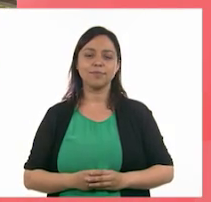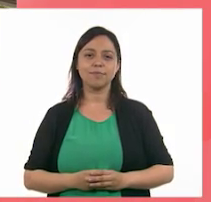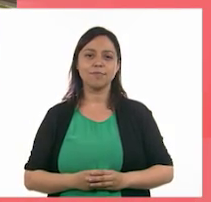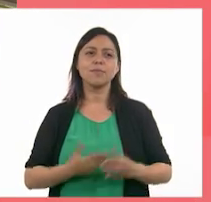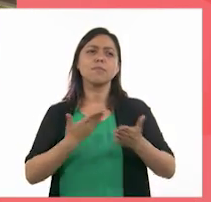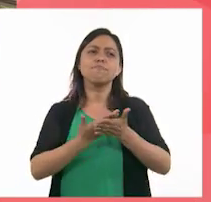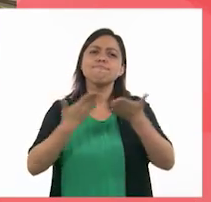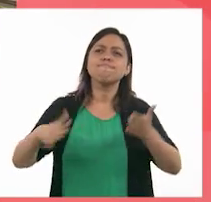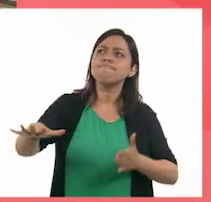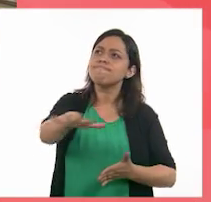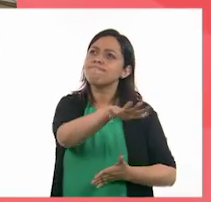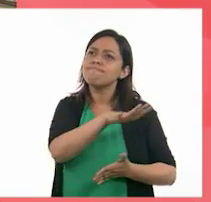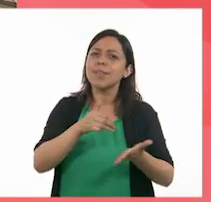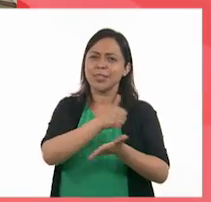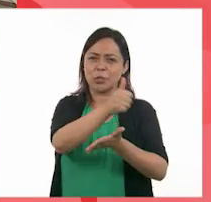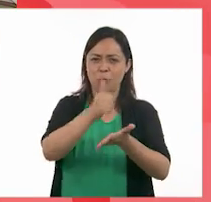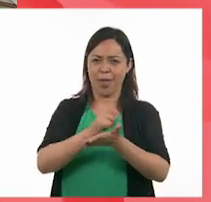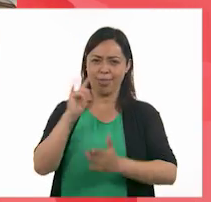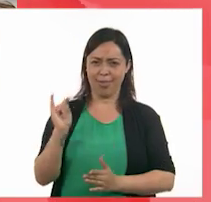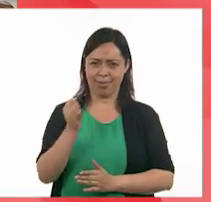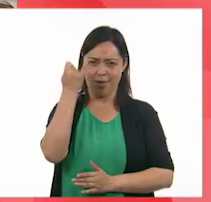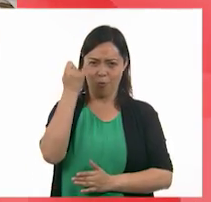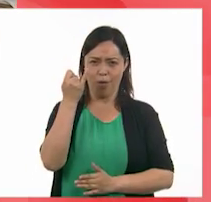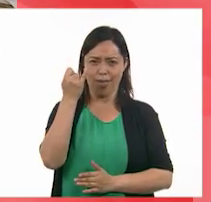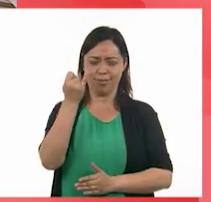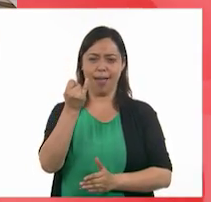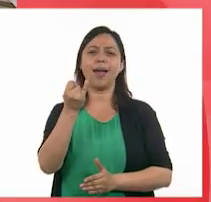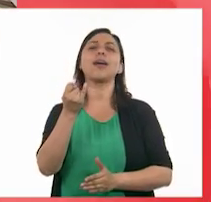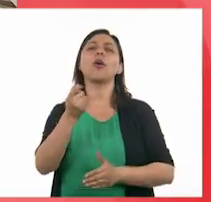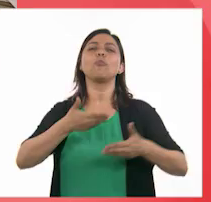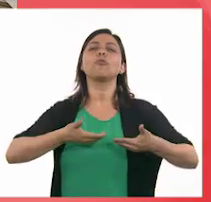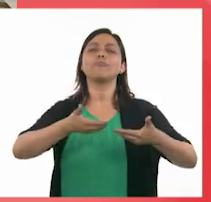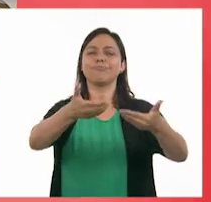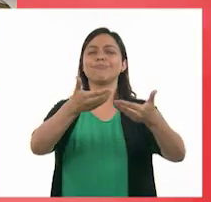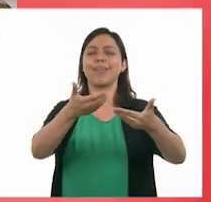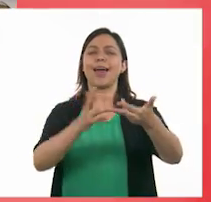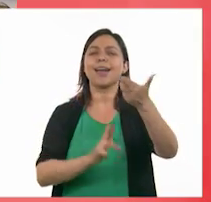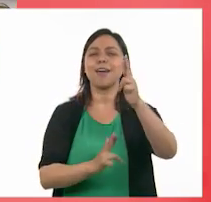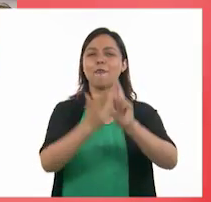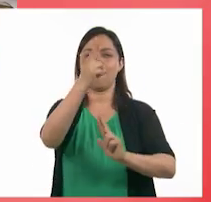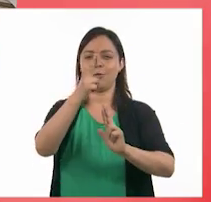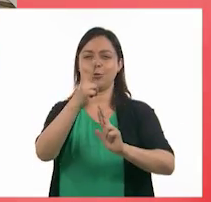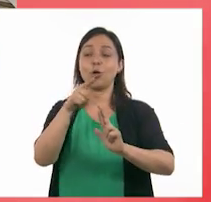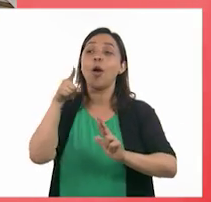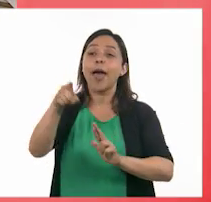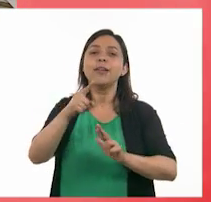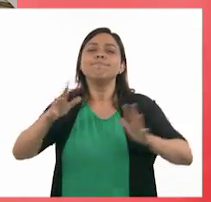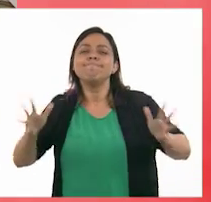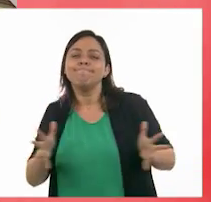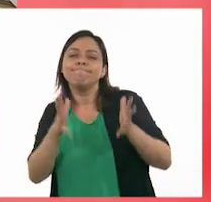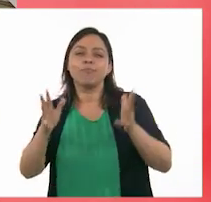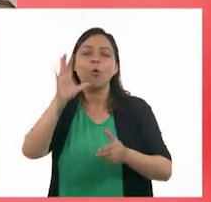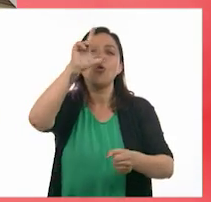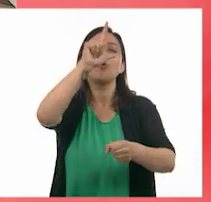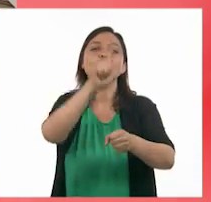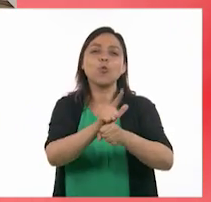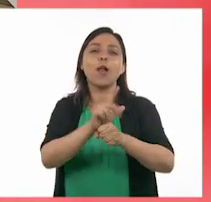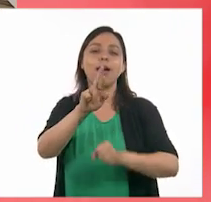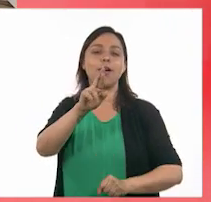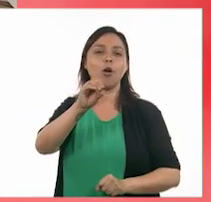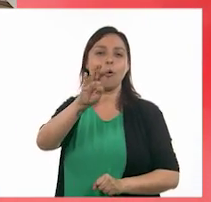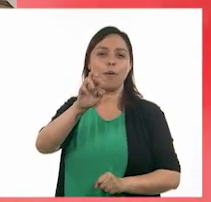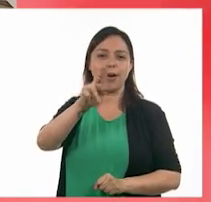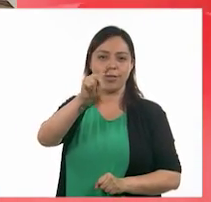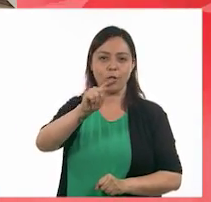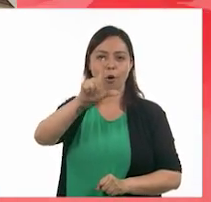Nos encontramos en la ciudad de Tijuana, aquí en la Avenida Revolución, con el promotor cultural de Tijuana, Roberto Lango.